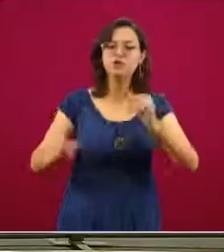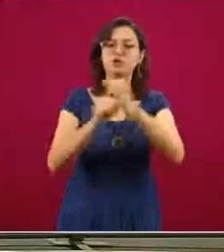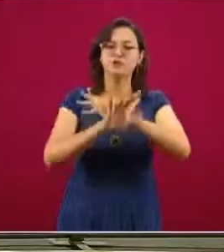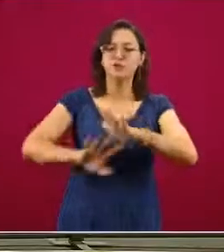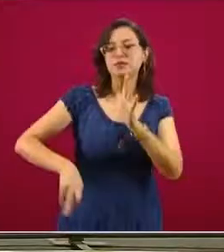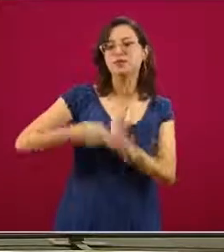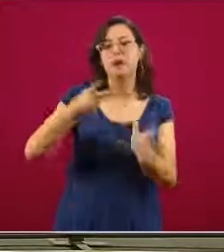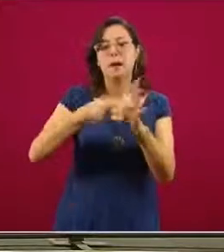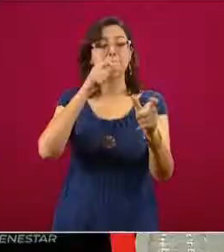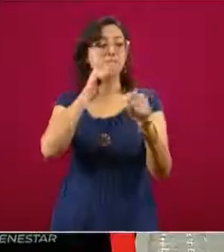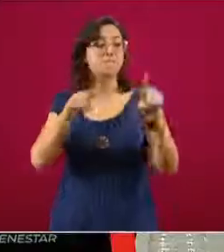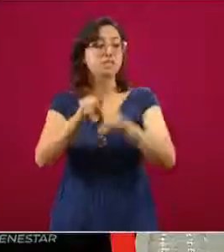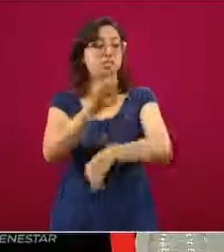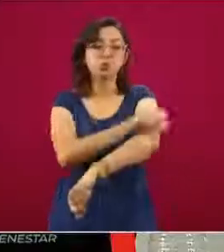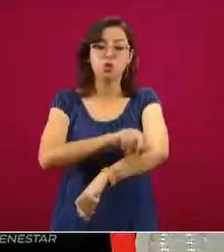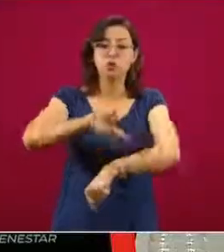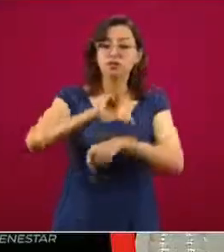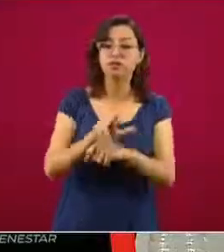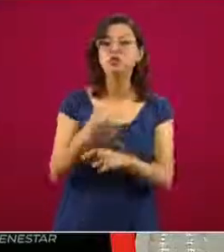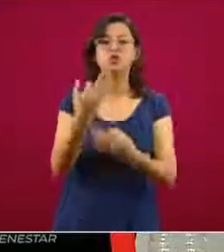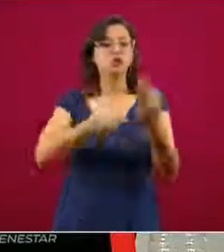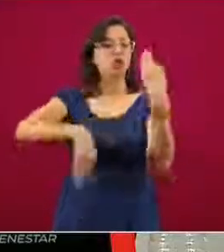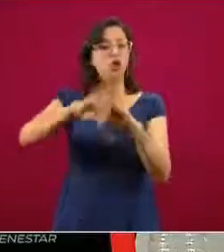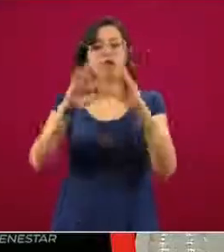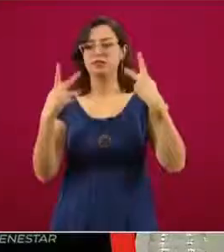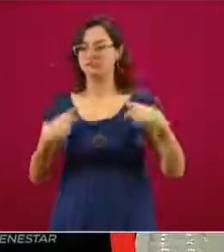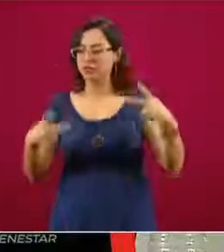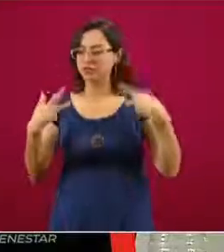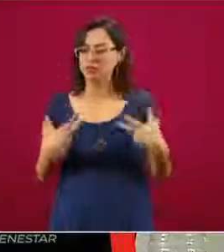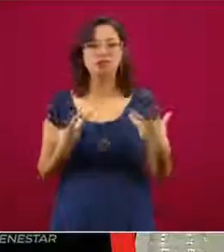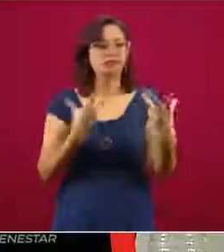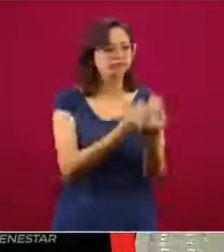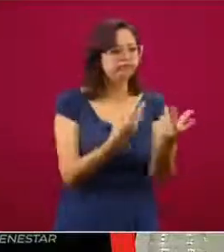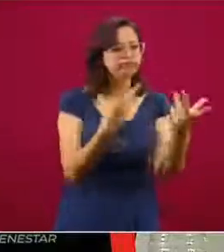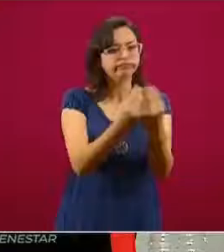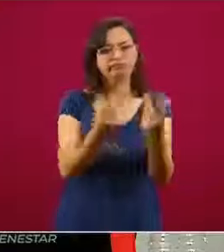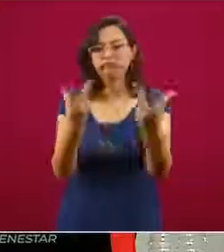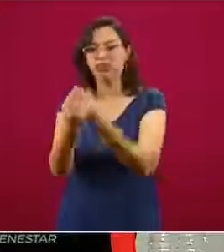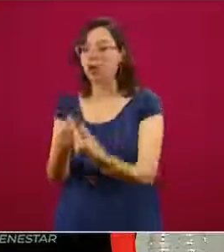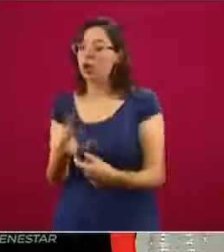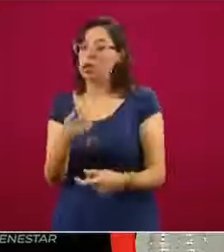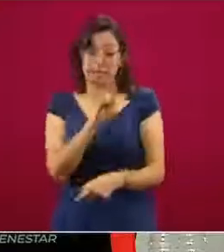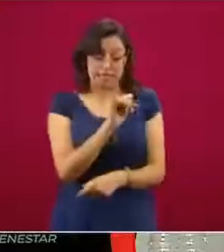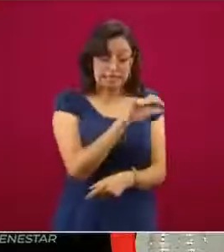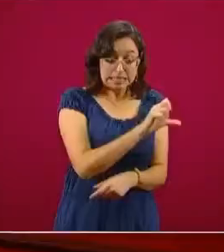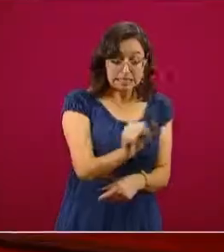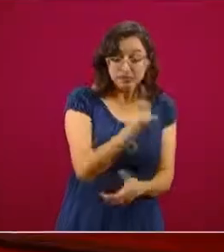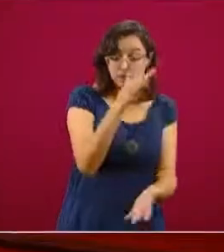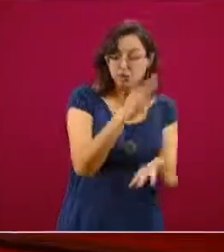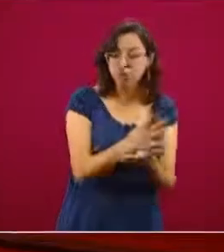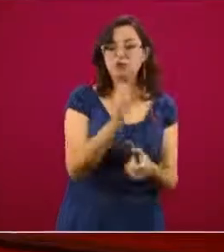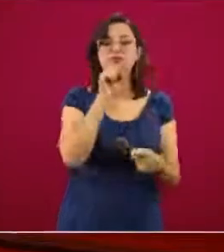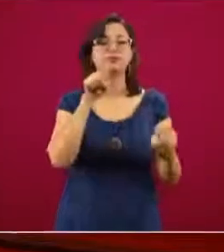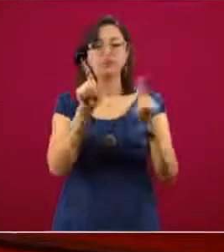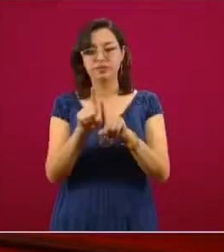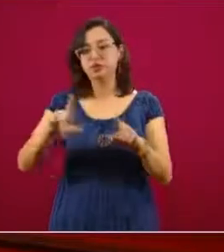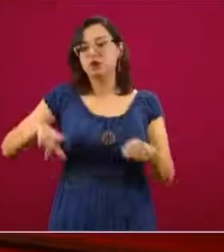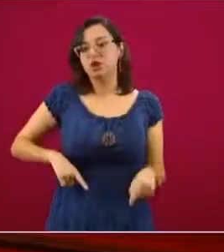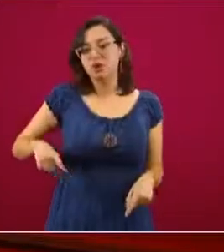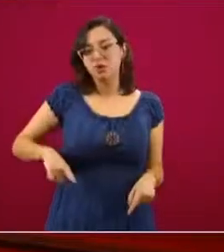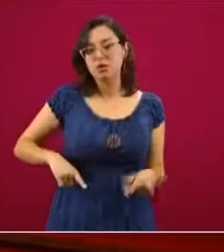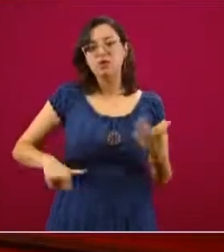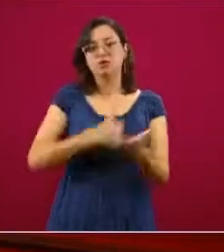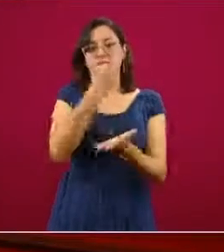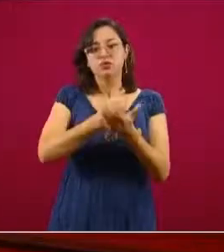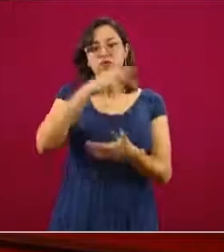de coordinación. Es el trabajo de muchas personas, desde luego no solo del Seguro Social, del gobierno de la ciudad en